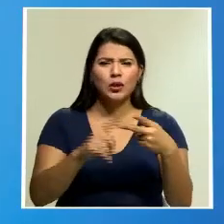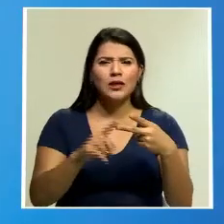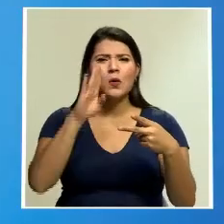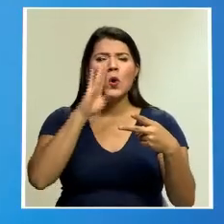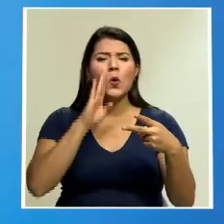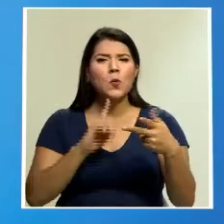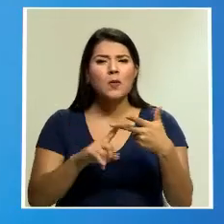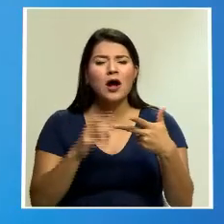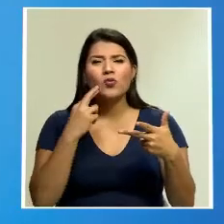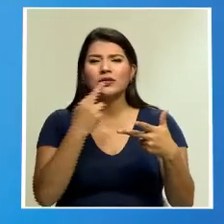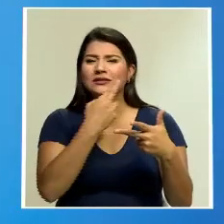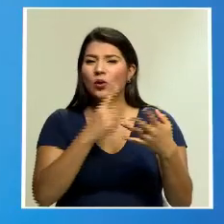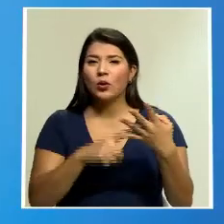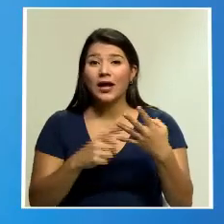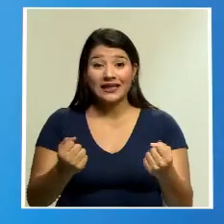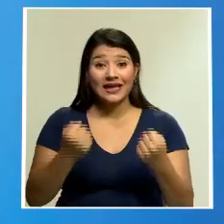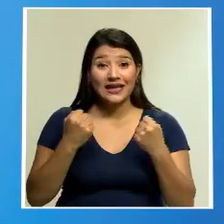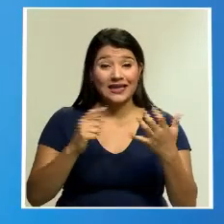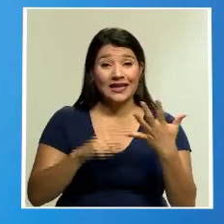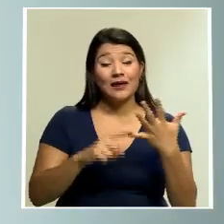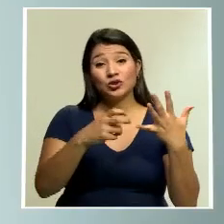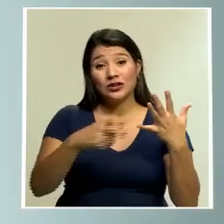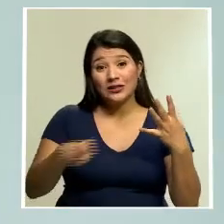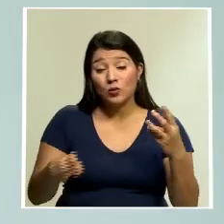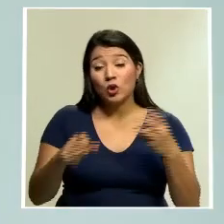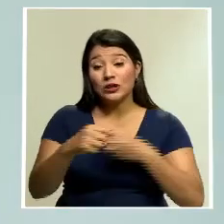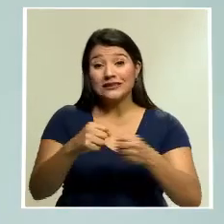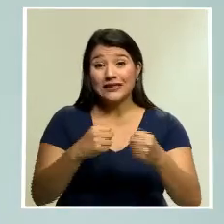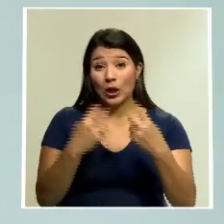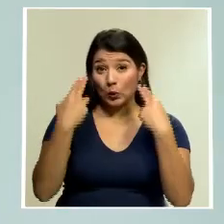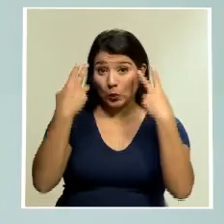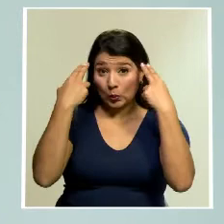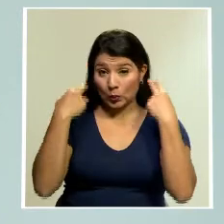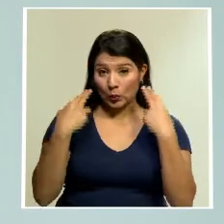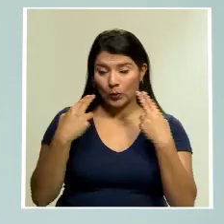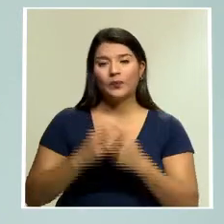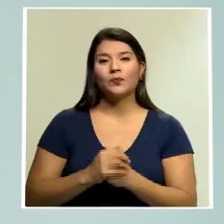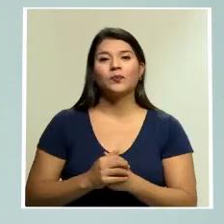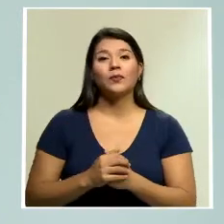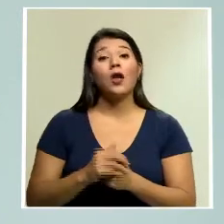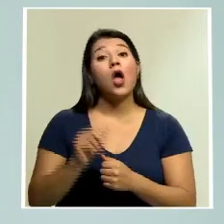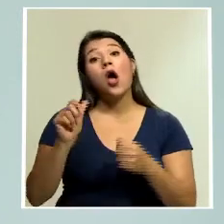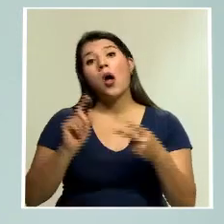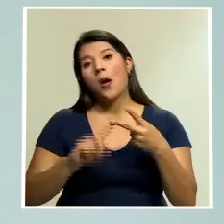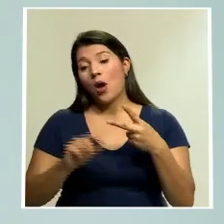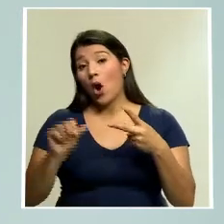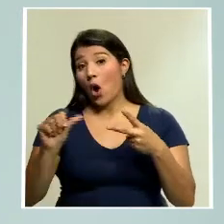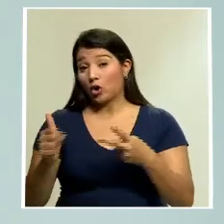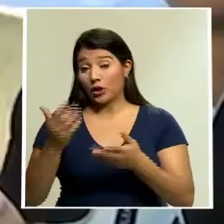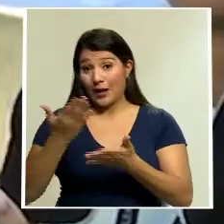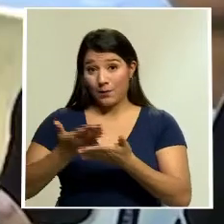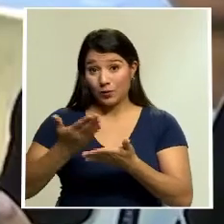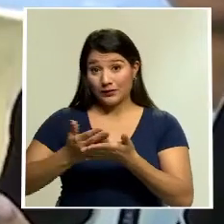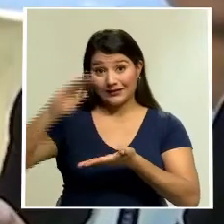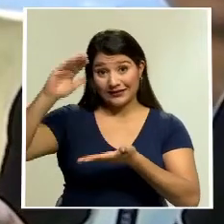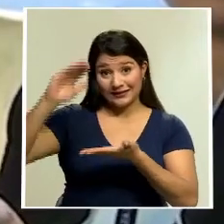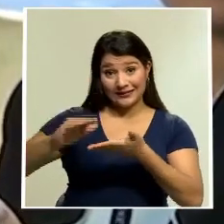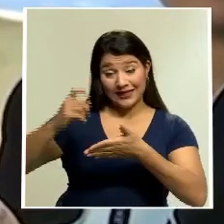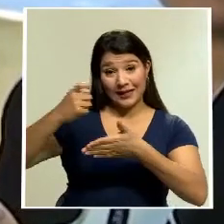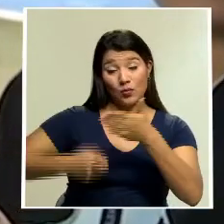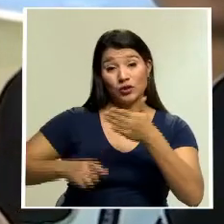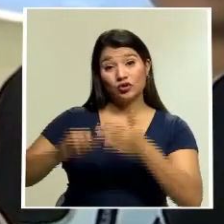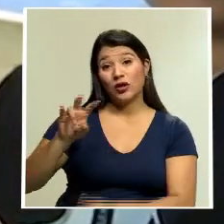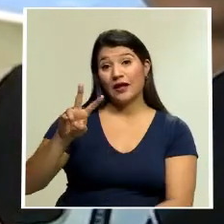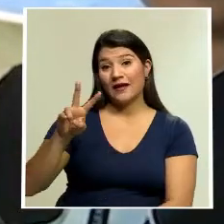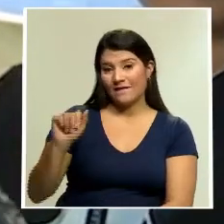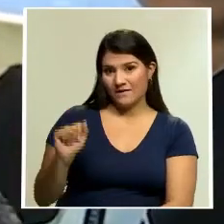restaurantes, gimnasios, transportes, salones de belleza y peluquería. La otra propuesta tiene que ver con la disminución del impuesto de valor